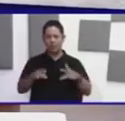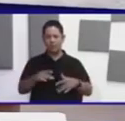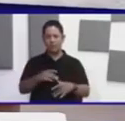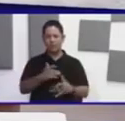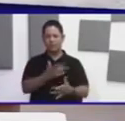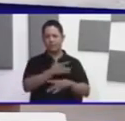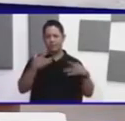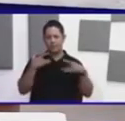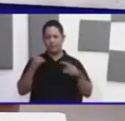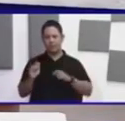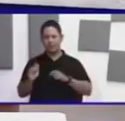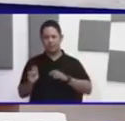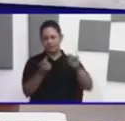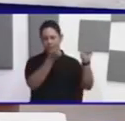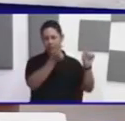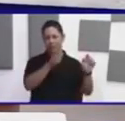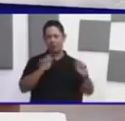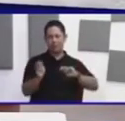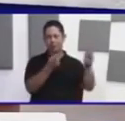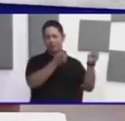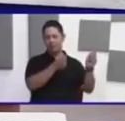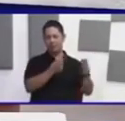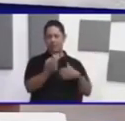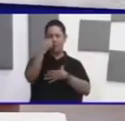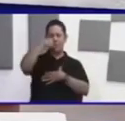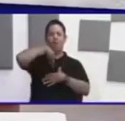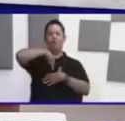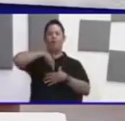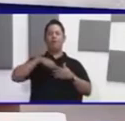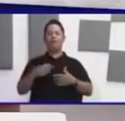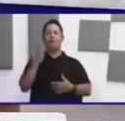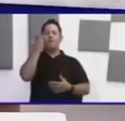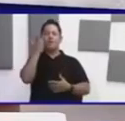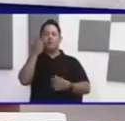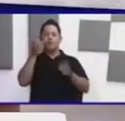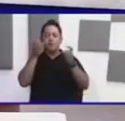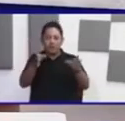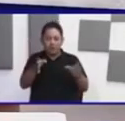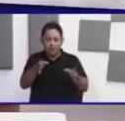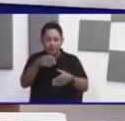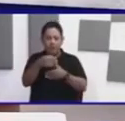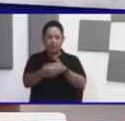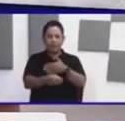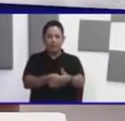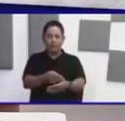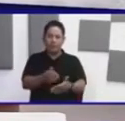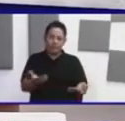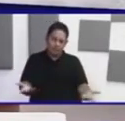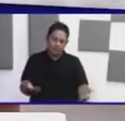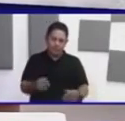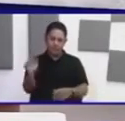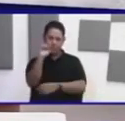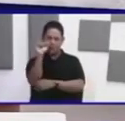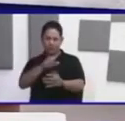ya no estaba pues entubado ni nada, pero que fue la única situación grave que tuvimos, que fue un accidente desafortunado de tránsito.